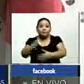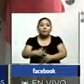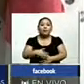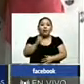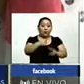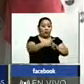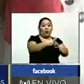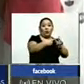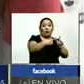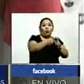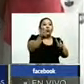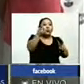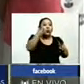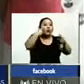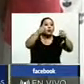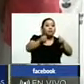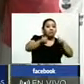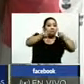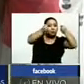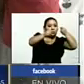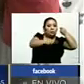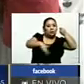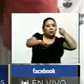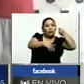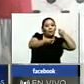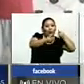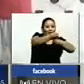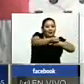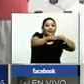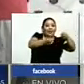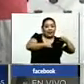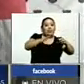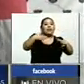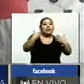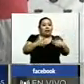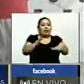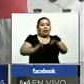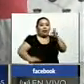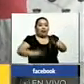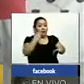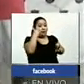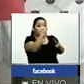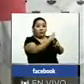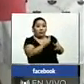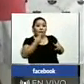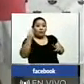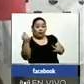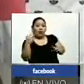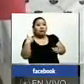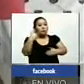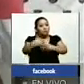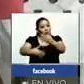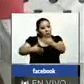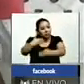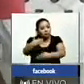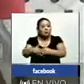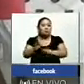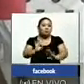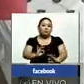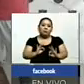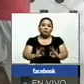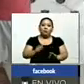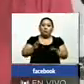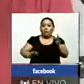Ambos detenidos guardan prisión en las Bartolinas policiales y serán las autoridades respectivas quienes se encarguen del debido